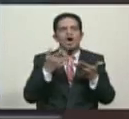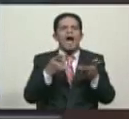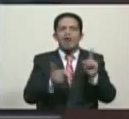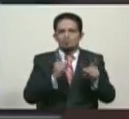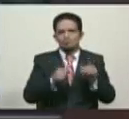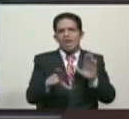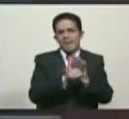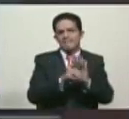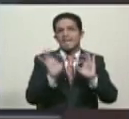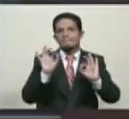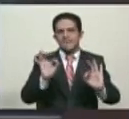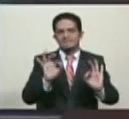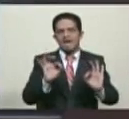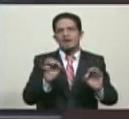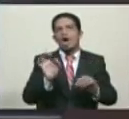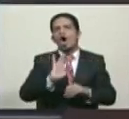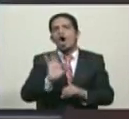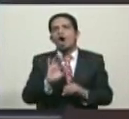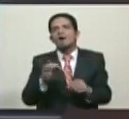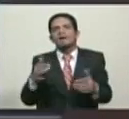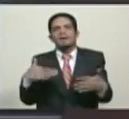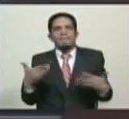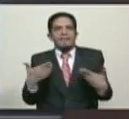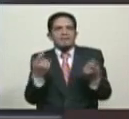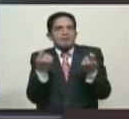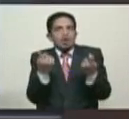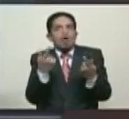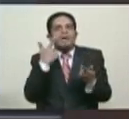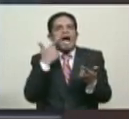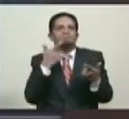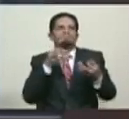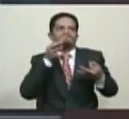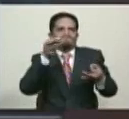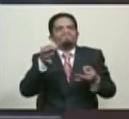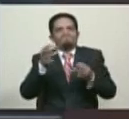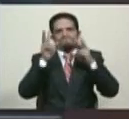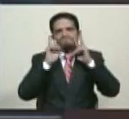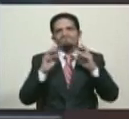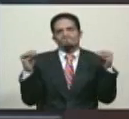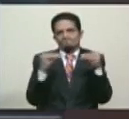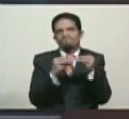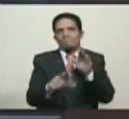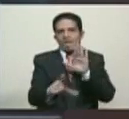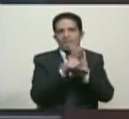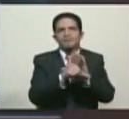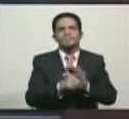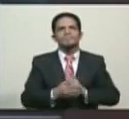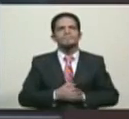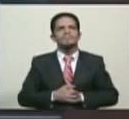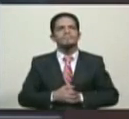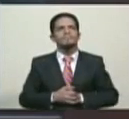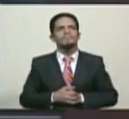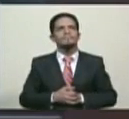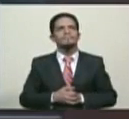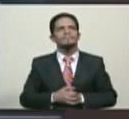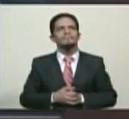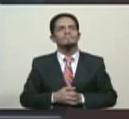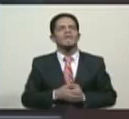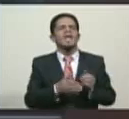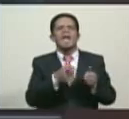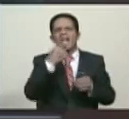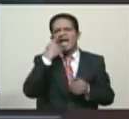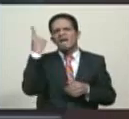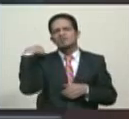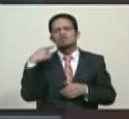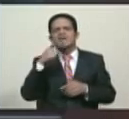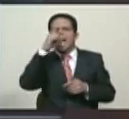emergencia económica decretados por el Ejecutivo Nacional. Aun cuando fue un año de adversidad,